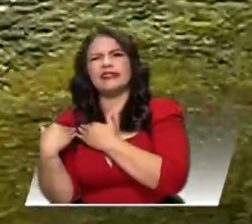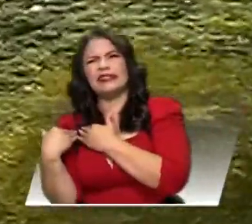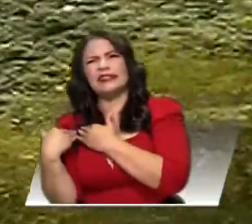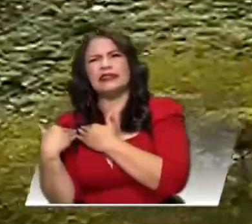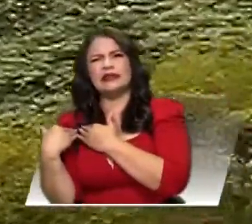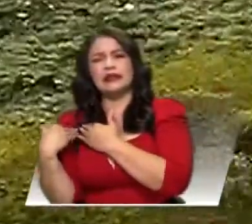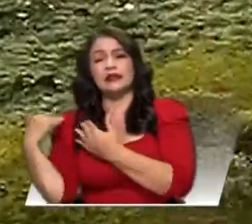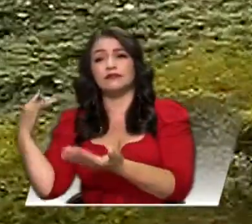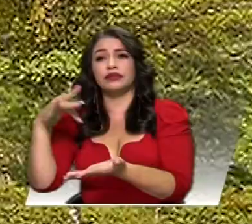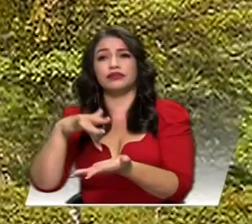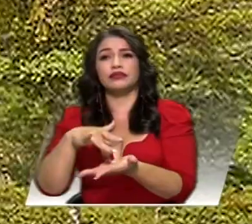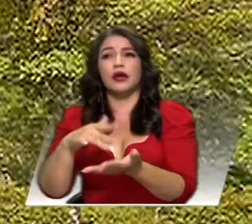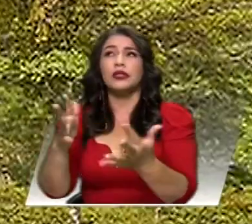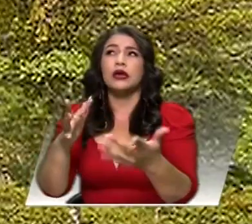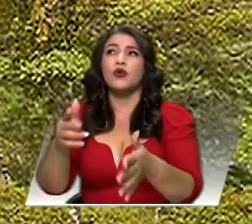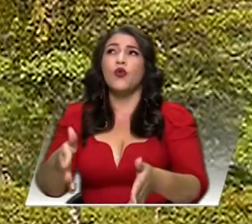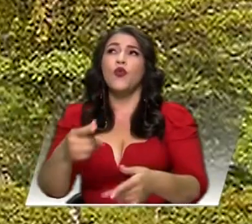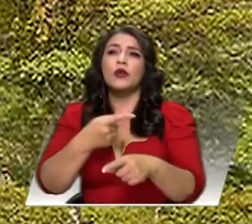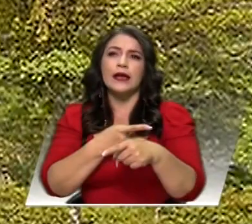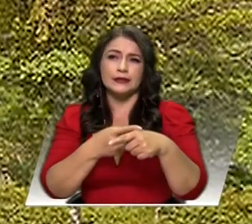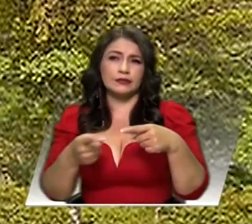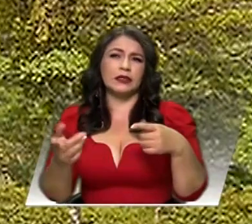regresar.